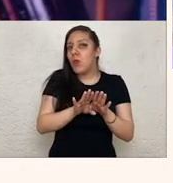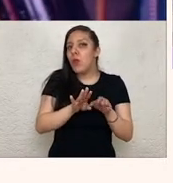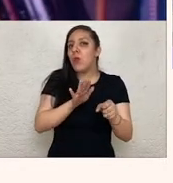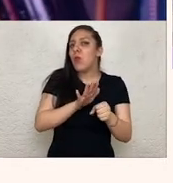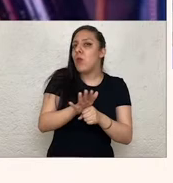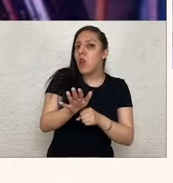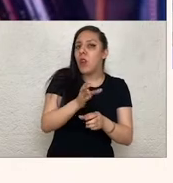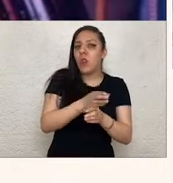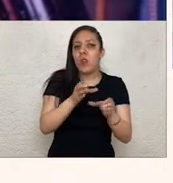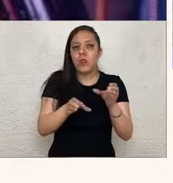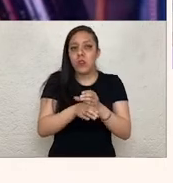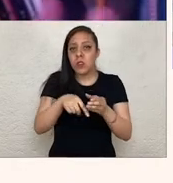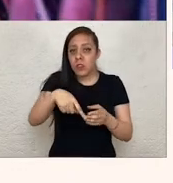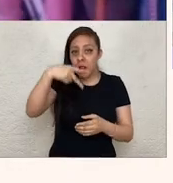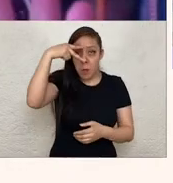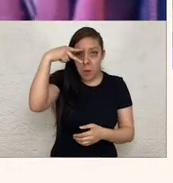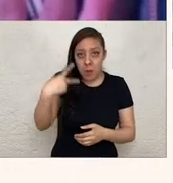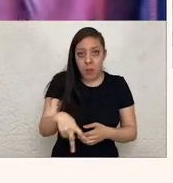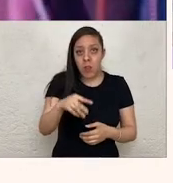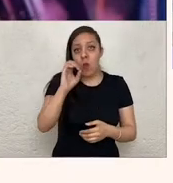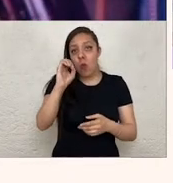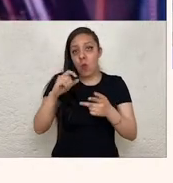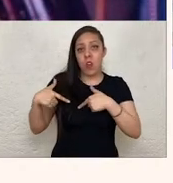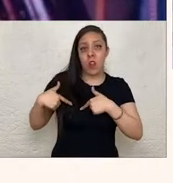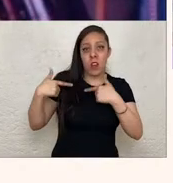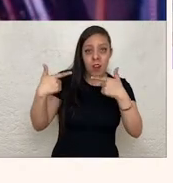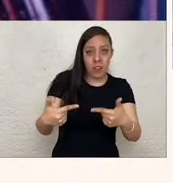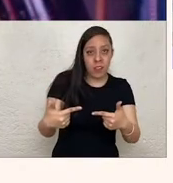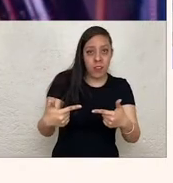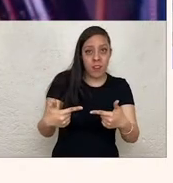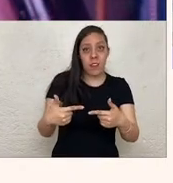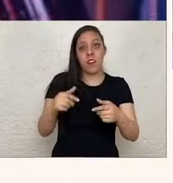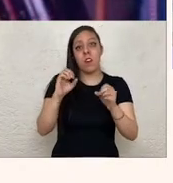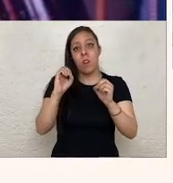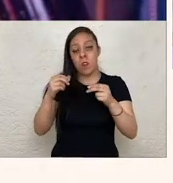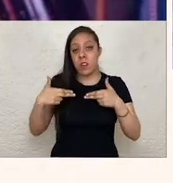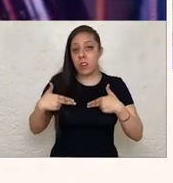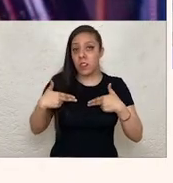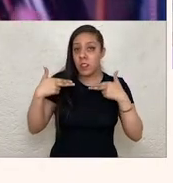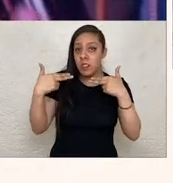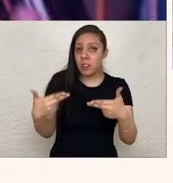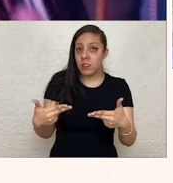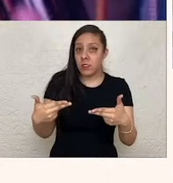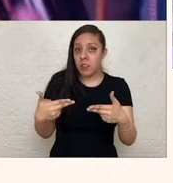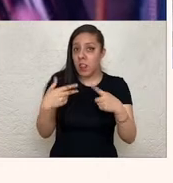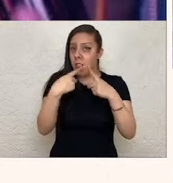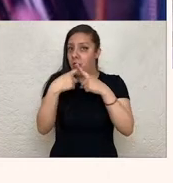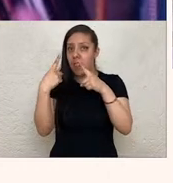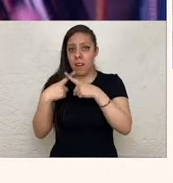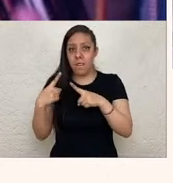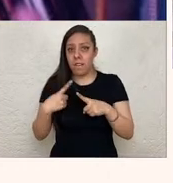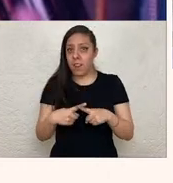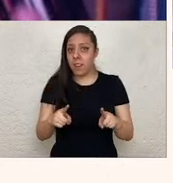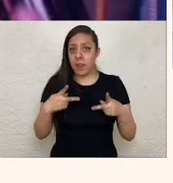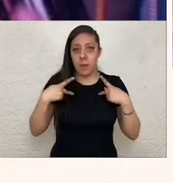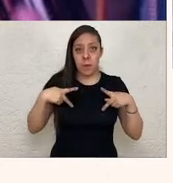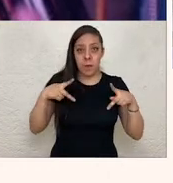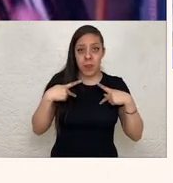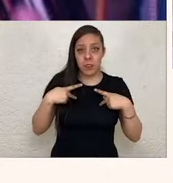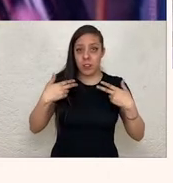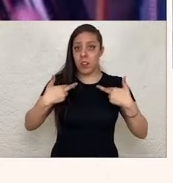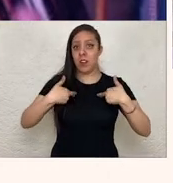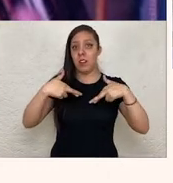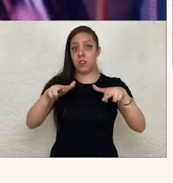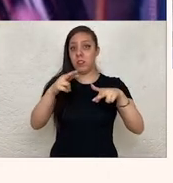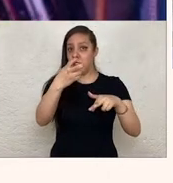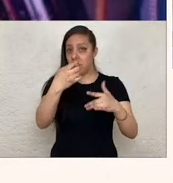monolítica de lo que es la nación, de lo que es el género, de lo que es la historia, de lo que son los actores de la historia,